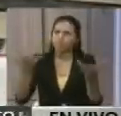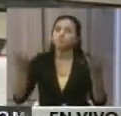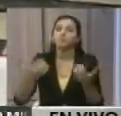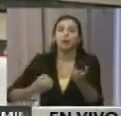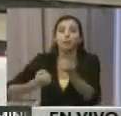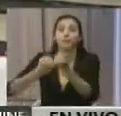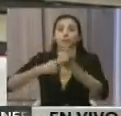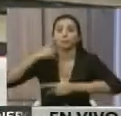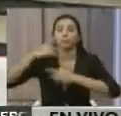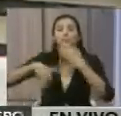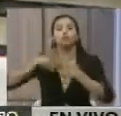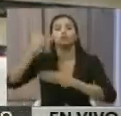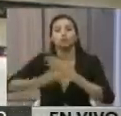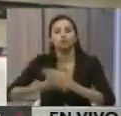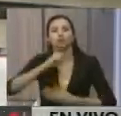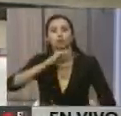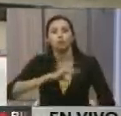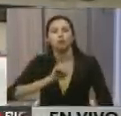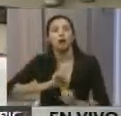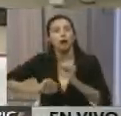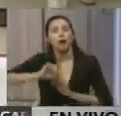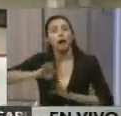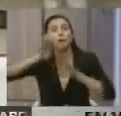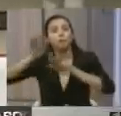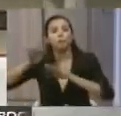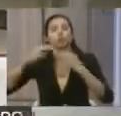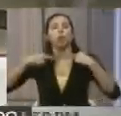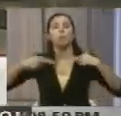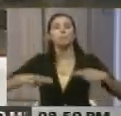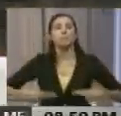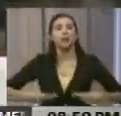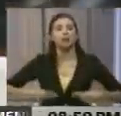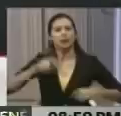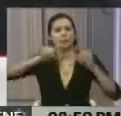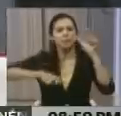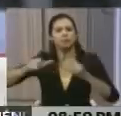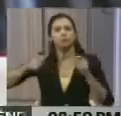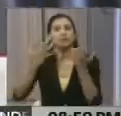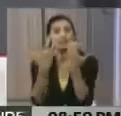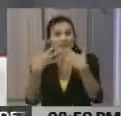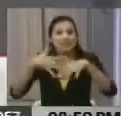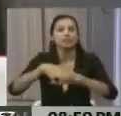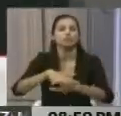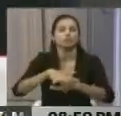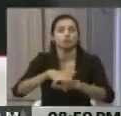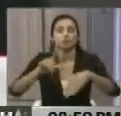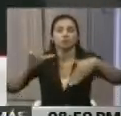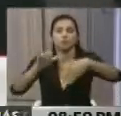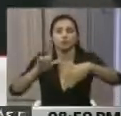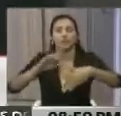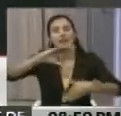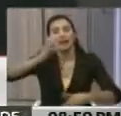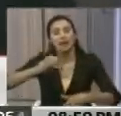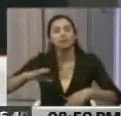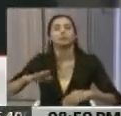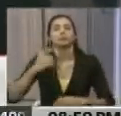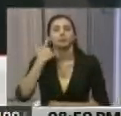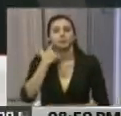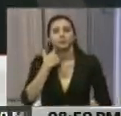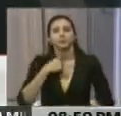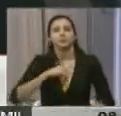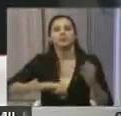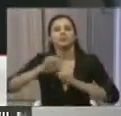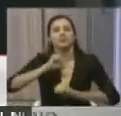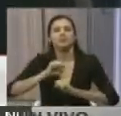histórico en defensa de la humanidad, en defensa de la soberanía de los pueblos, en defensa de la integración latinoamericana del Caribe, en defensa de